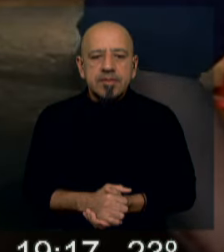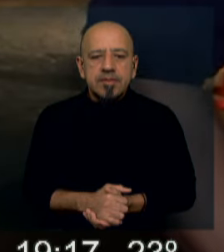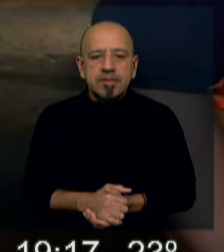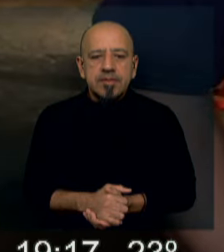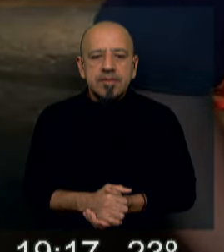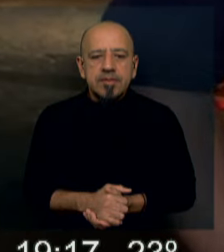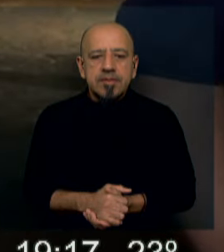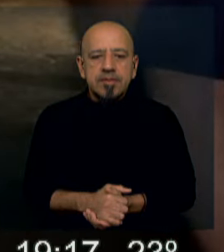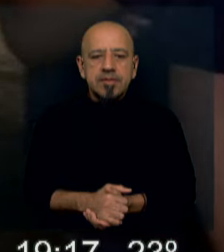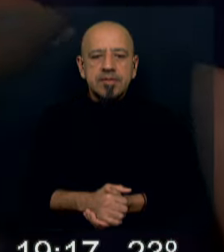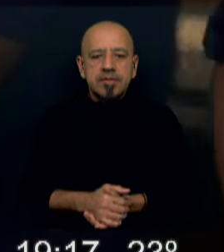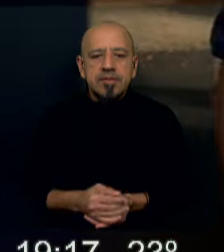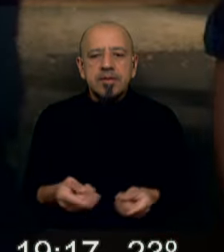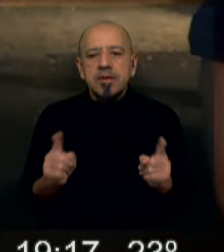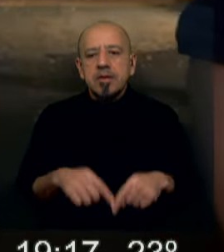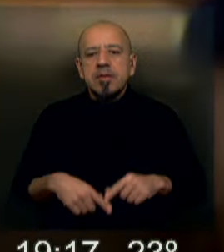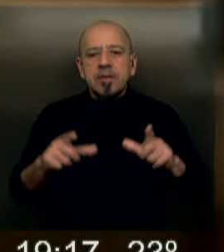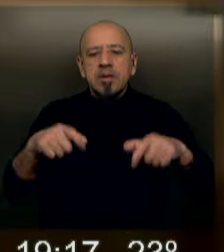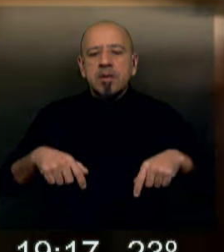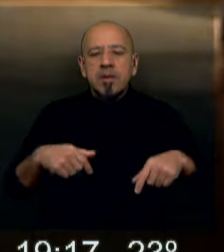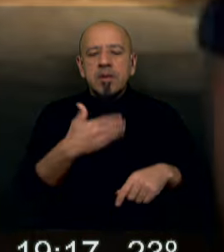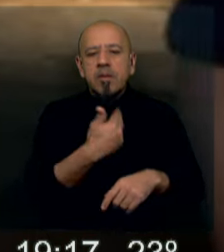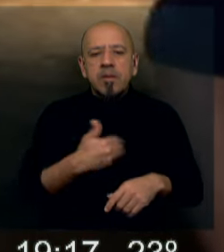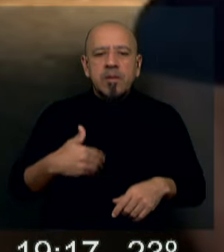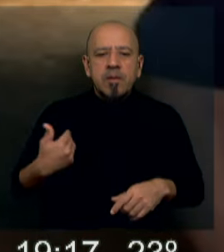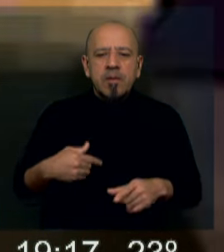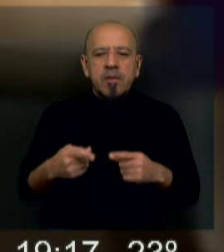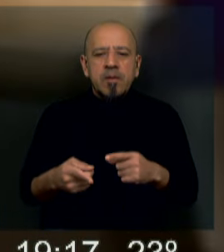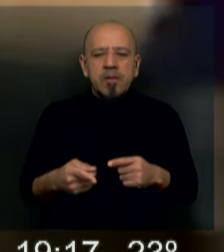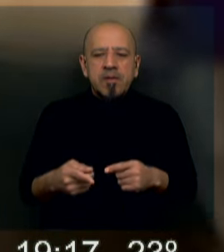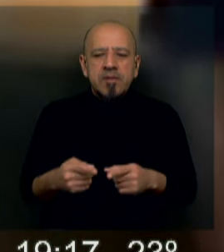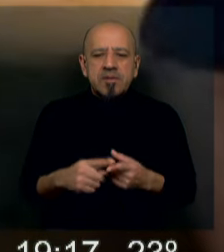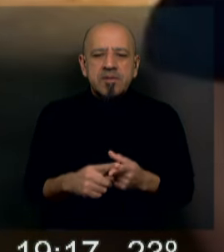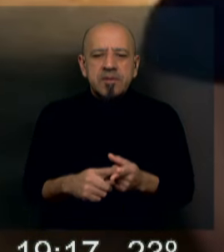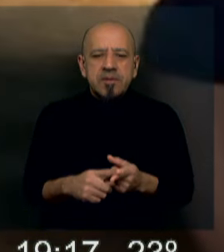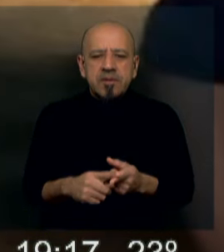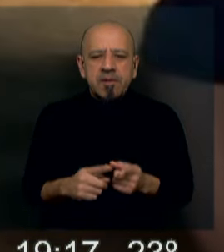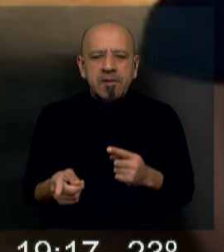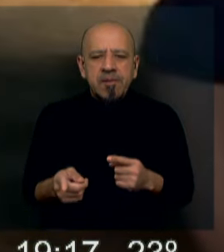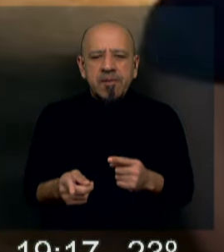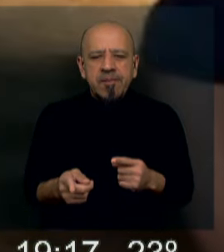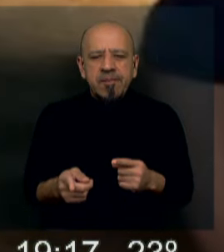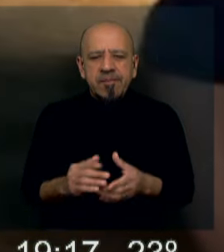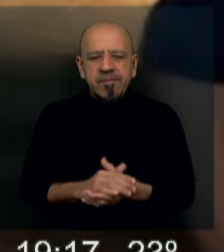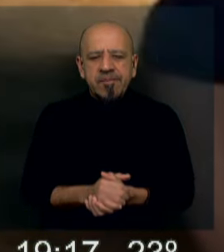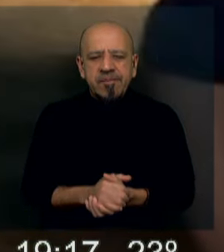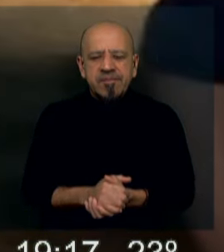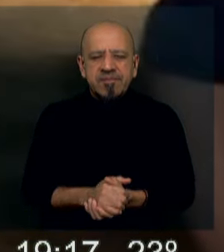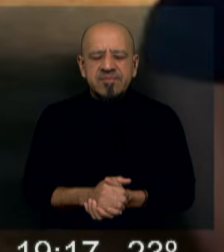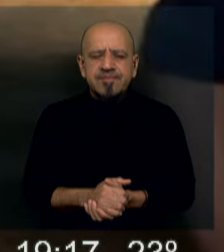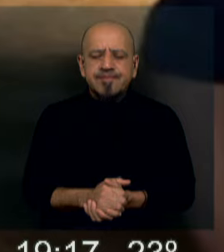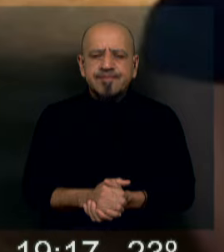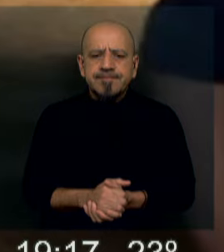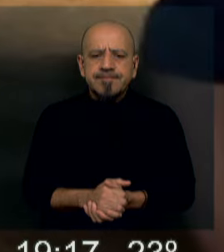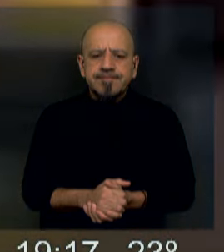Bien, compañeros, volvemos al campeón del siglo y ya de paso que analizaban el clásico, tarde tranquila para nuestro